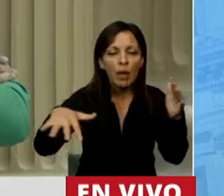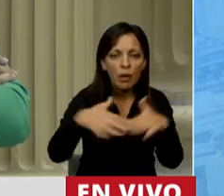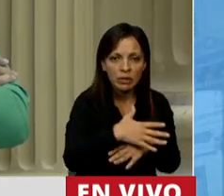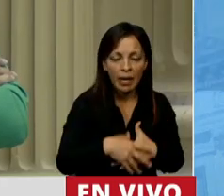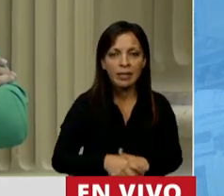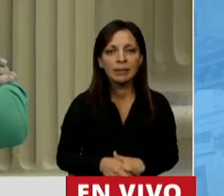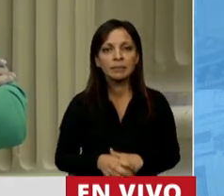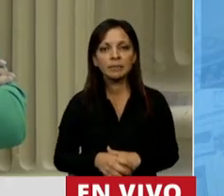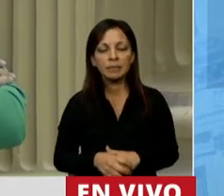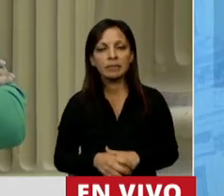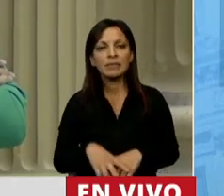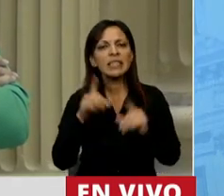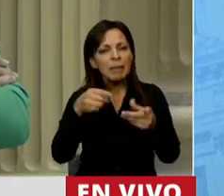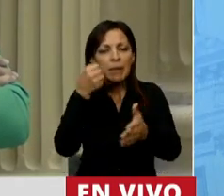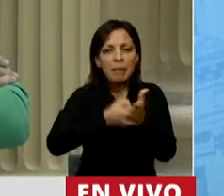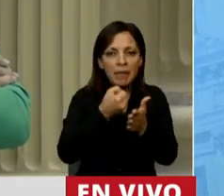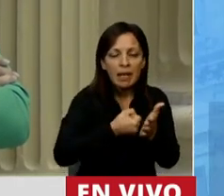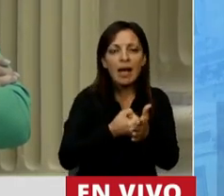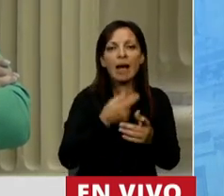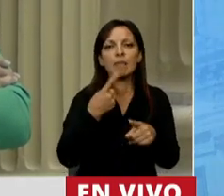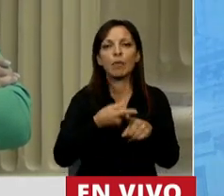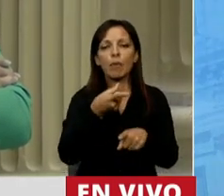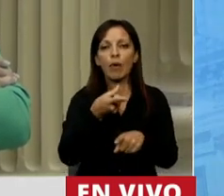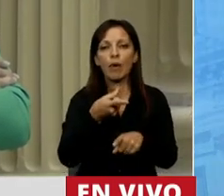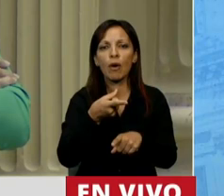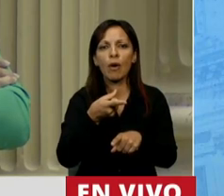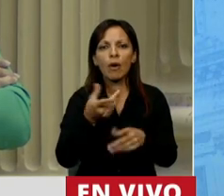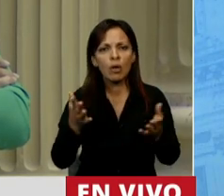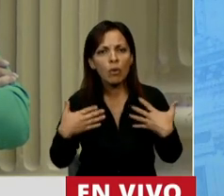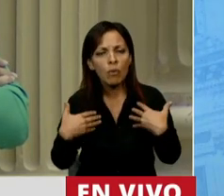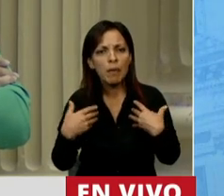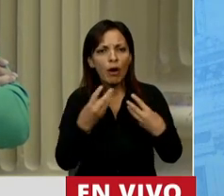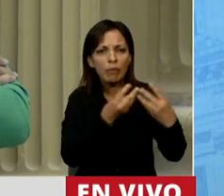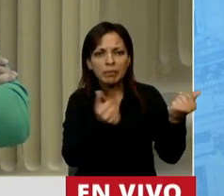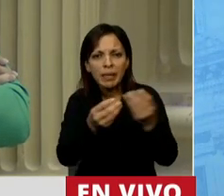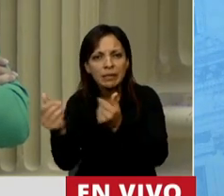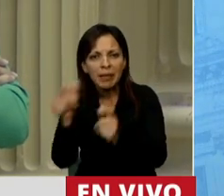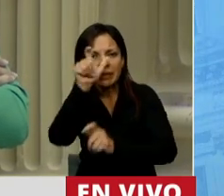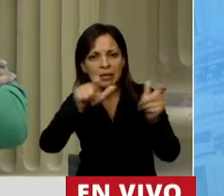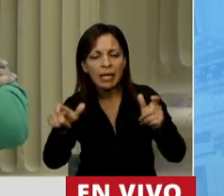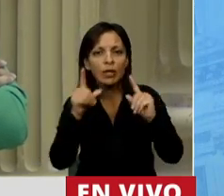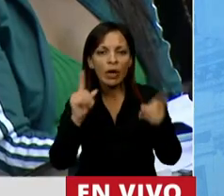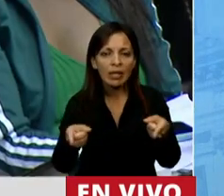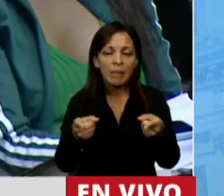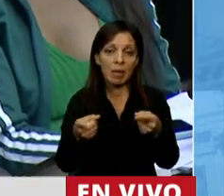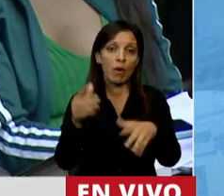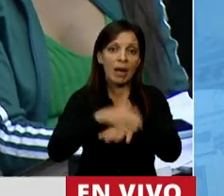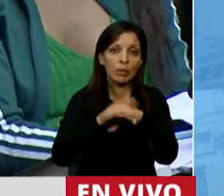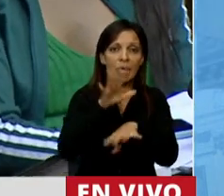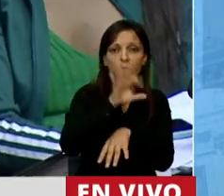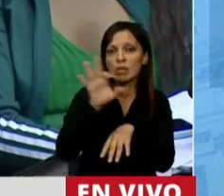Aires y peleamos al mismo tiempo por los cuerpos desaparecidos y por la patria potestad